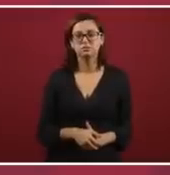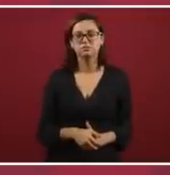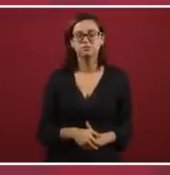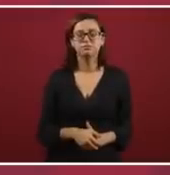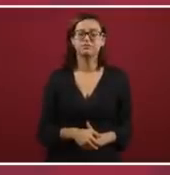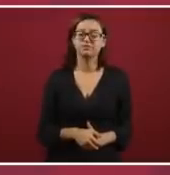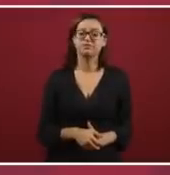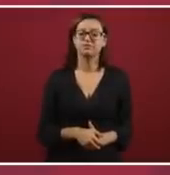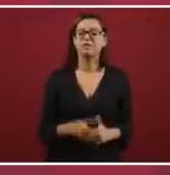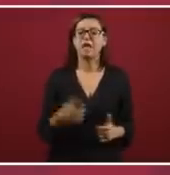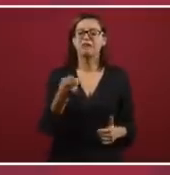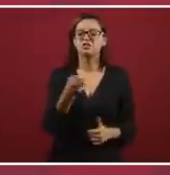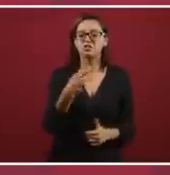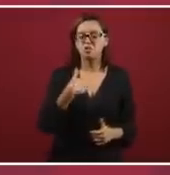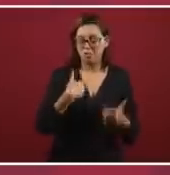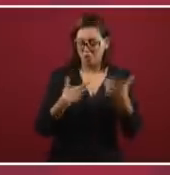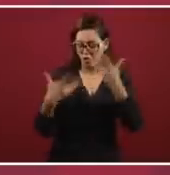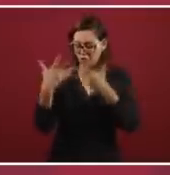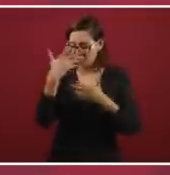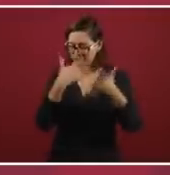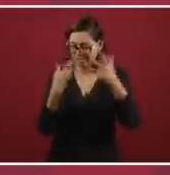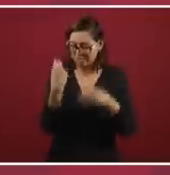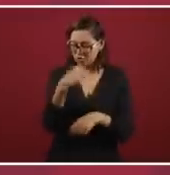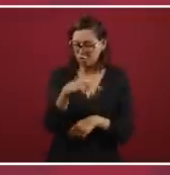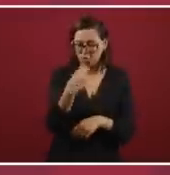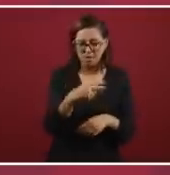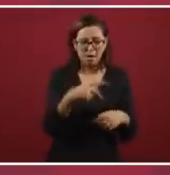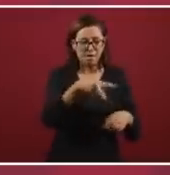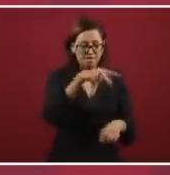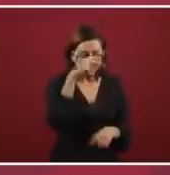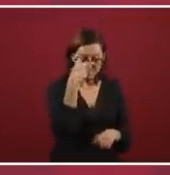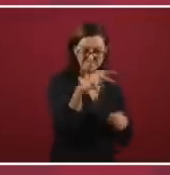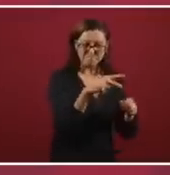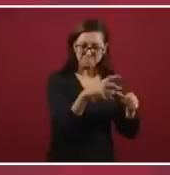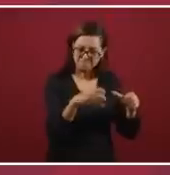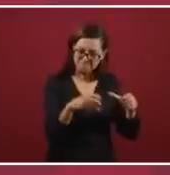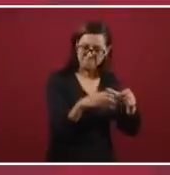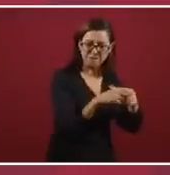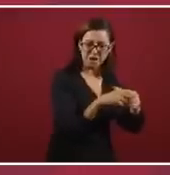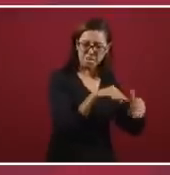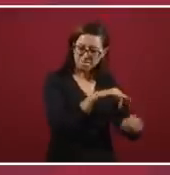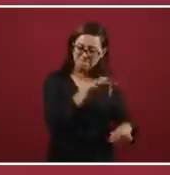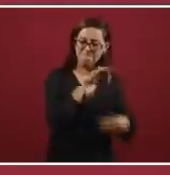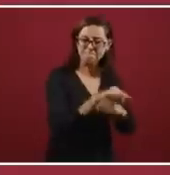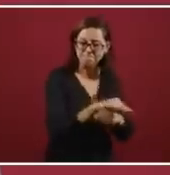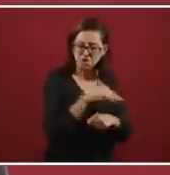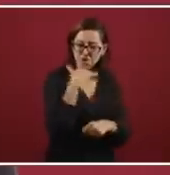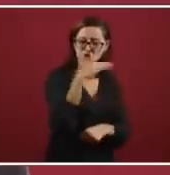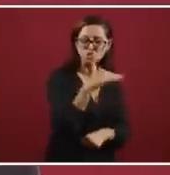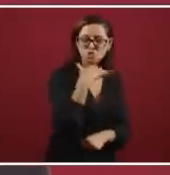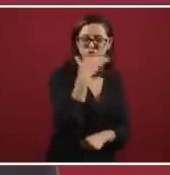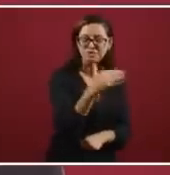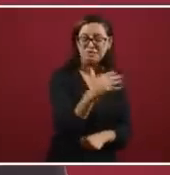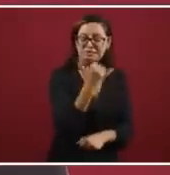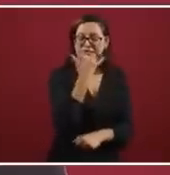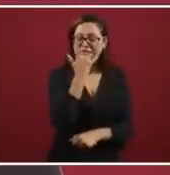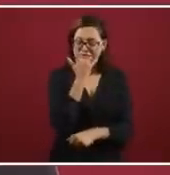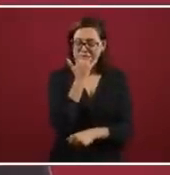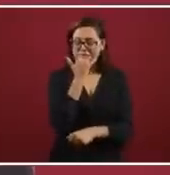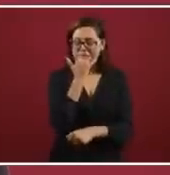por eso me confundí y dije de que eran mexicanos en favor de la corrupción. Me recuerda mucho